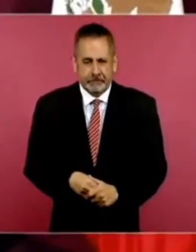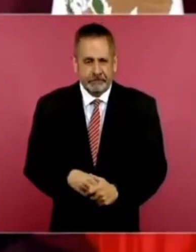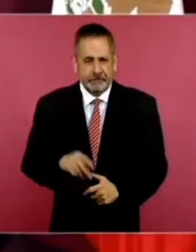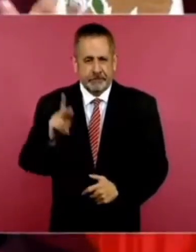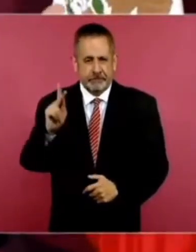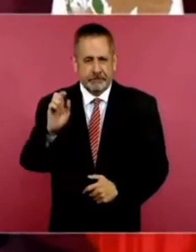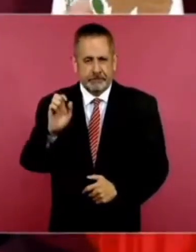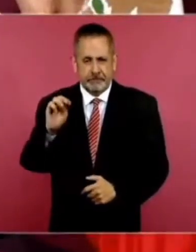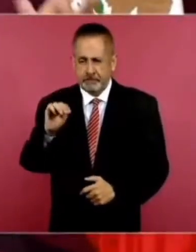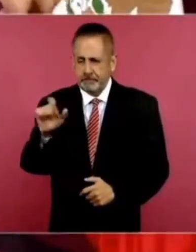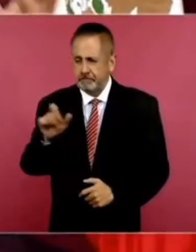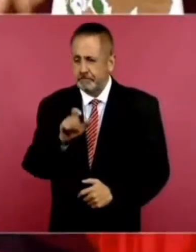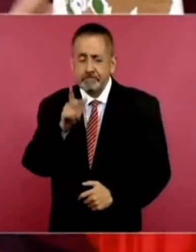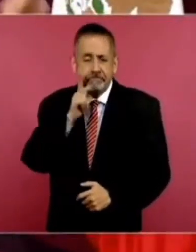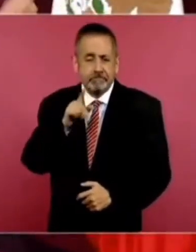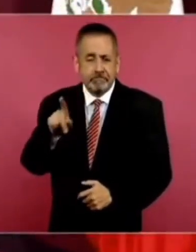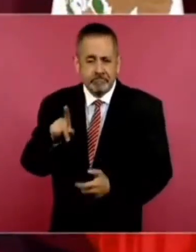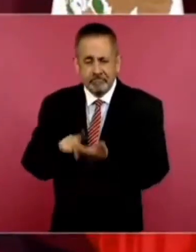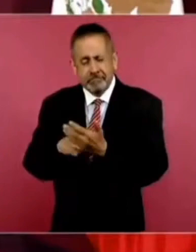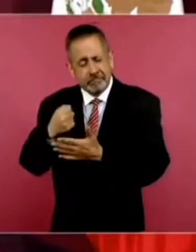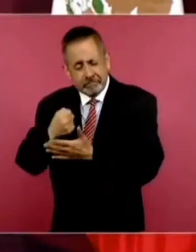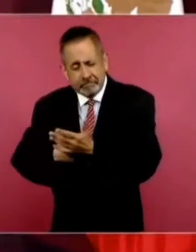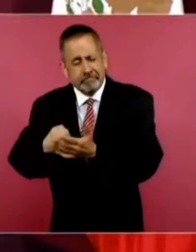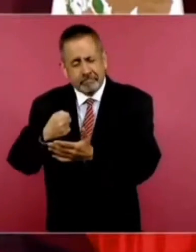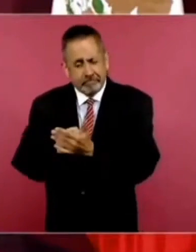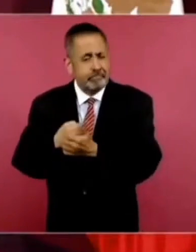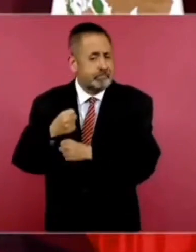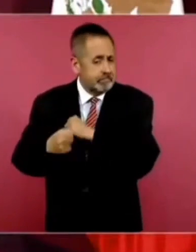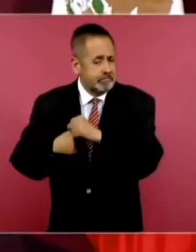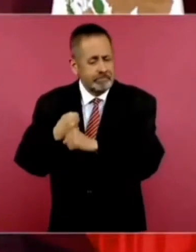Pemex es producto de una lucha,